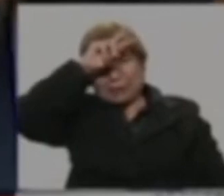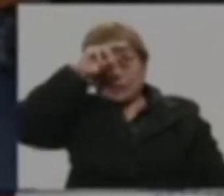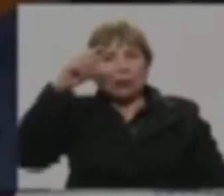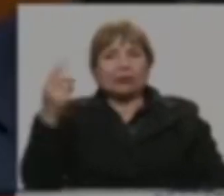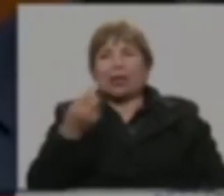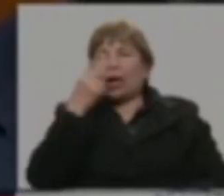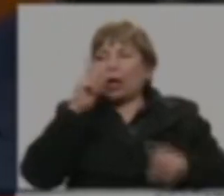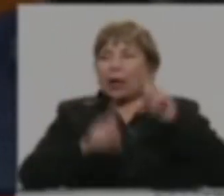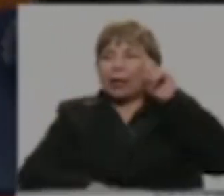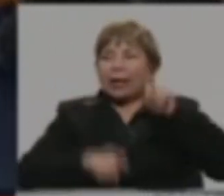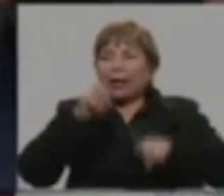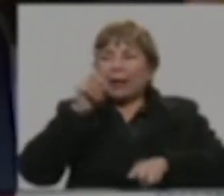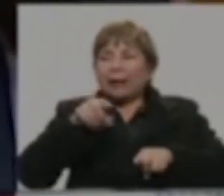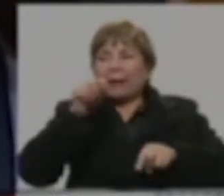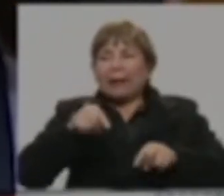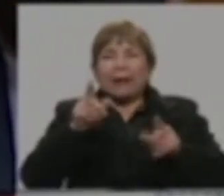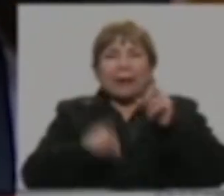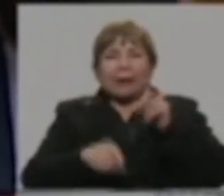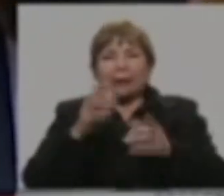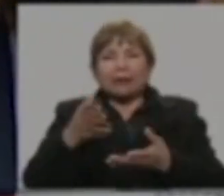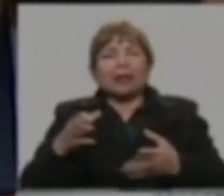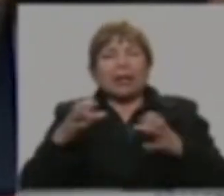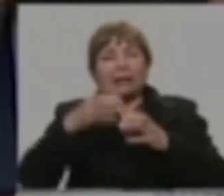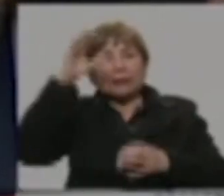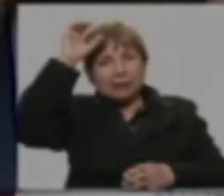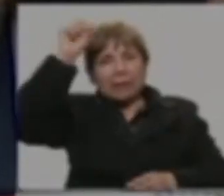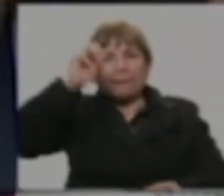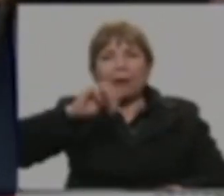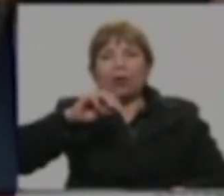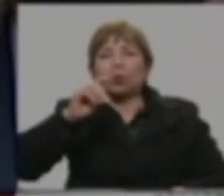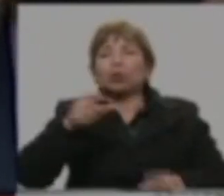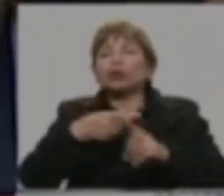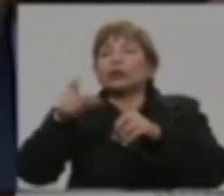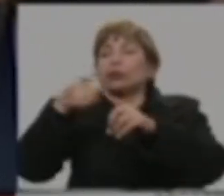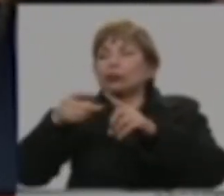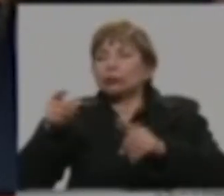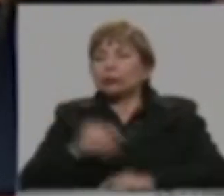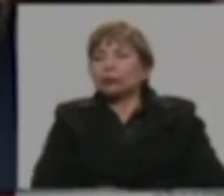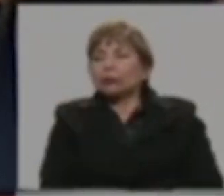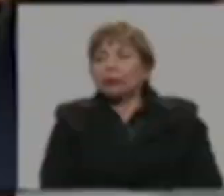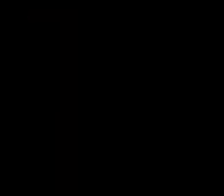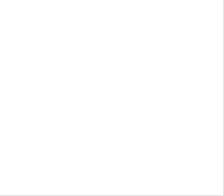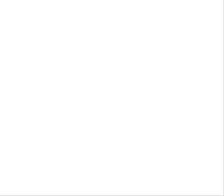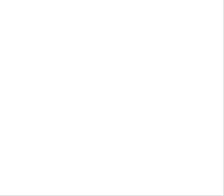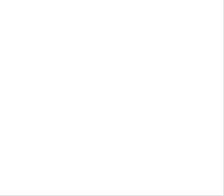salvo algunas excepciones aquí presentes como el canciller Maurto, entre otros,